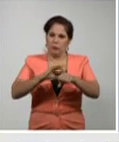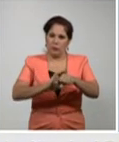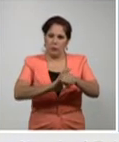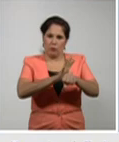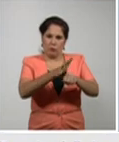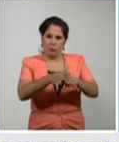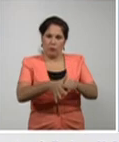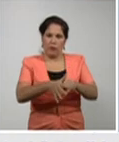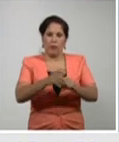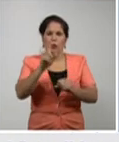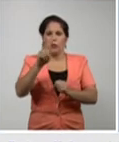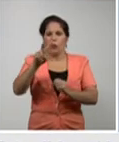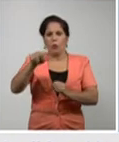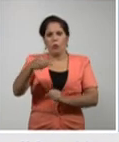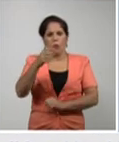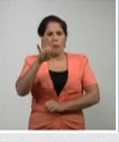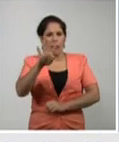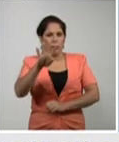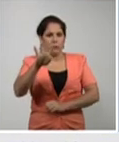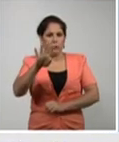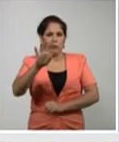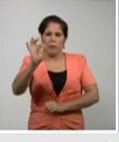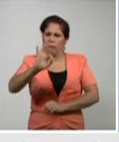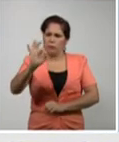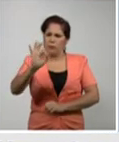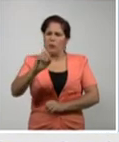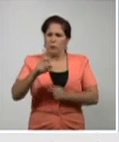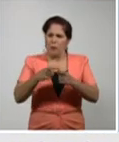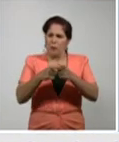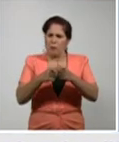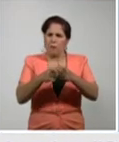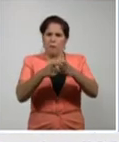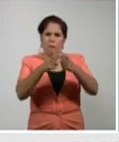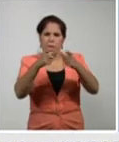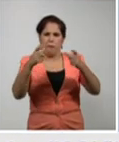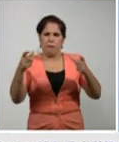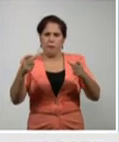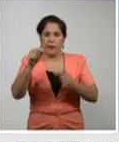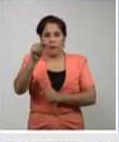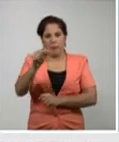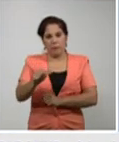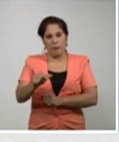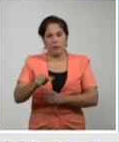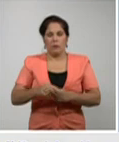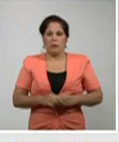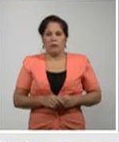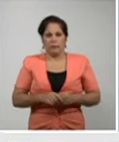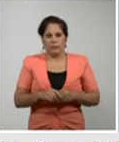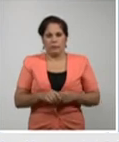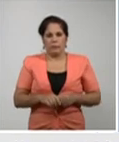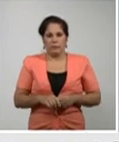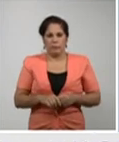de 2,14% y una elevada cifra de casos activos,